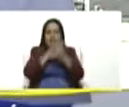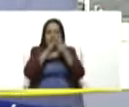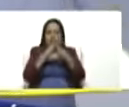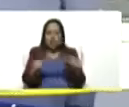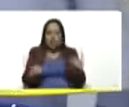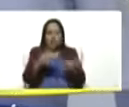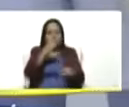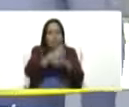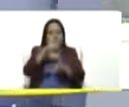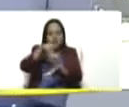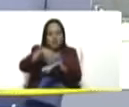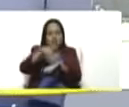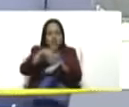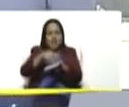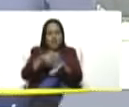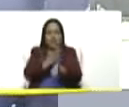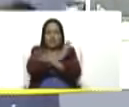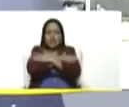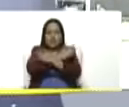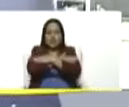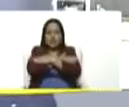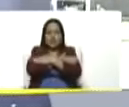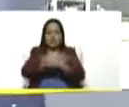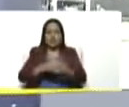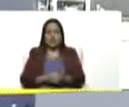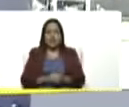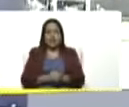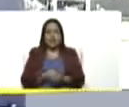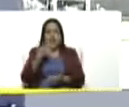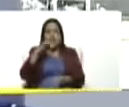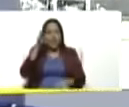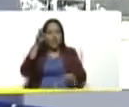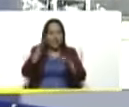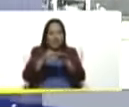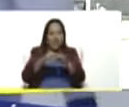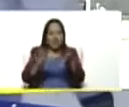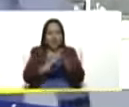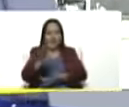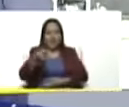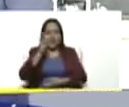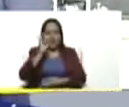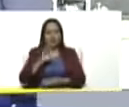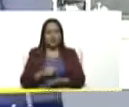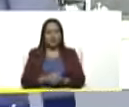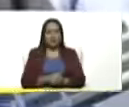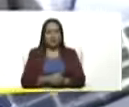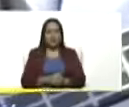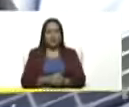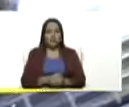los concursantes. Felicidades. Senté en el café.